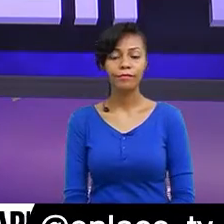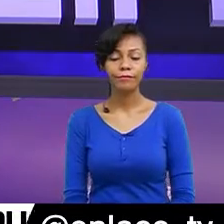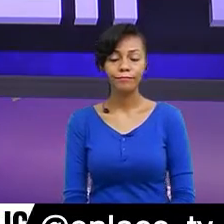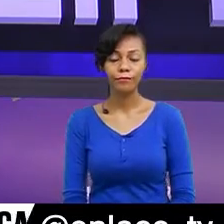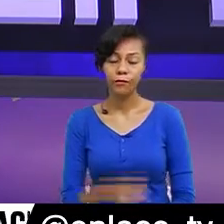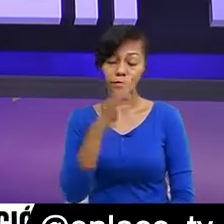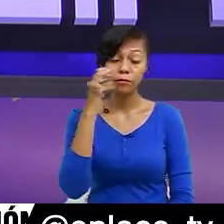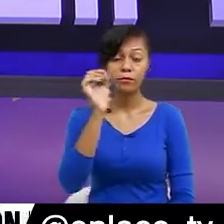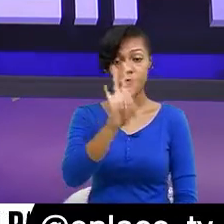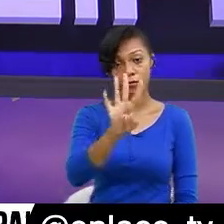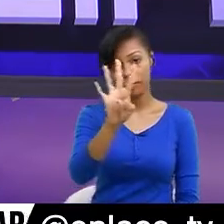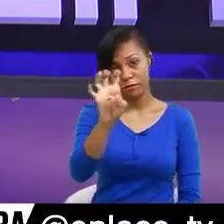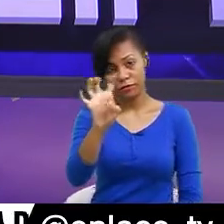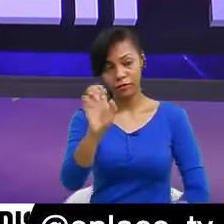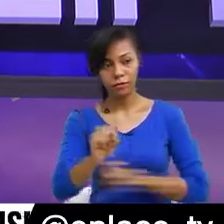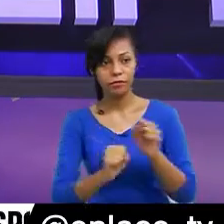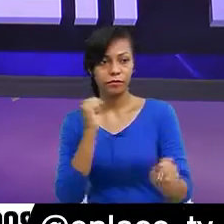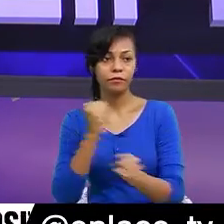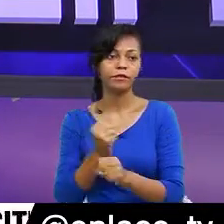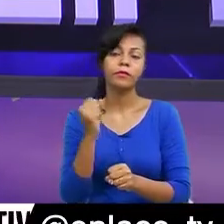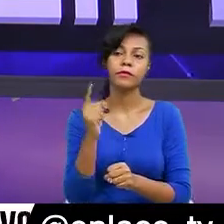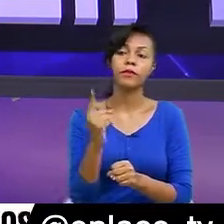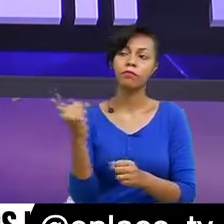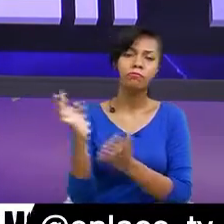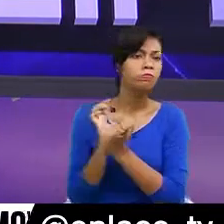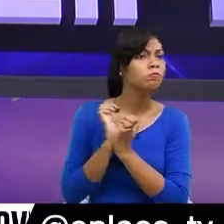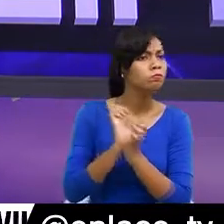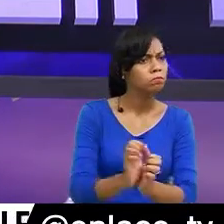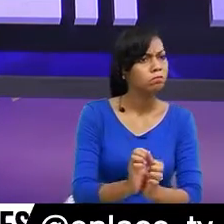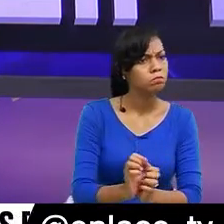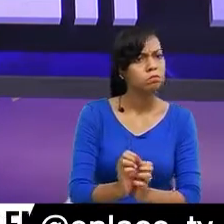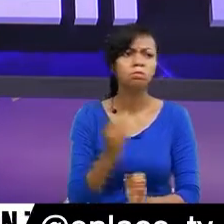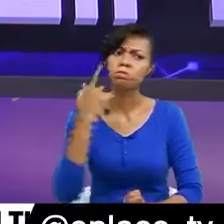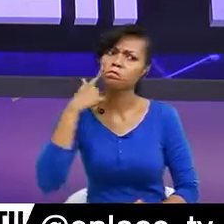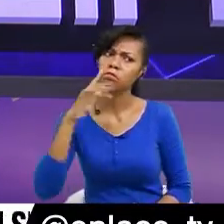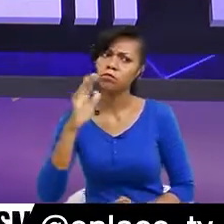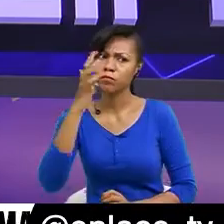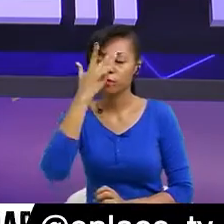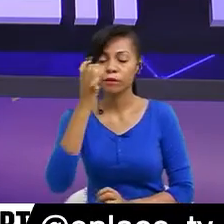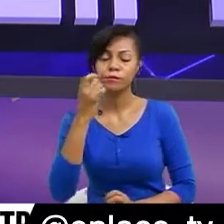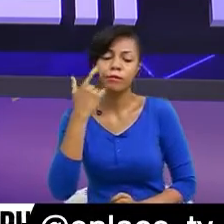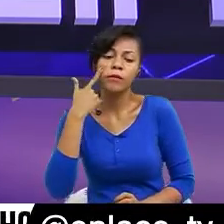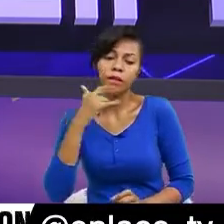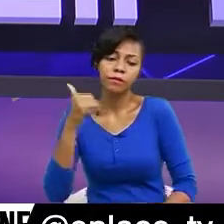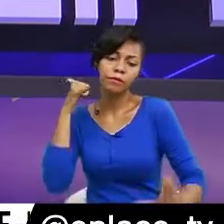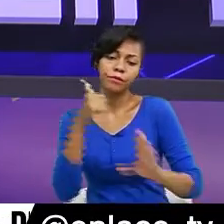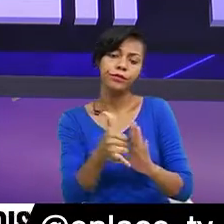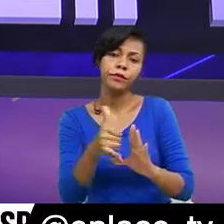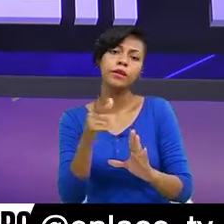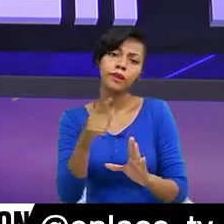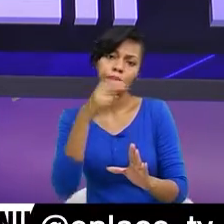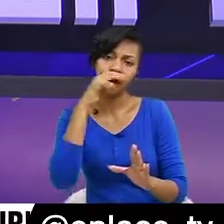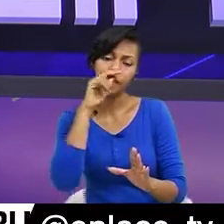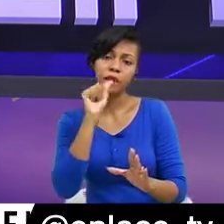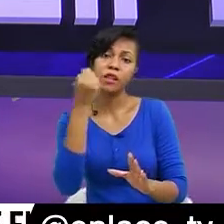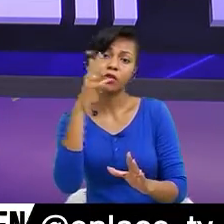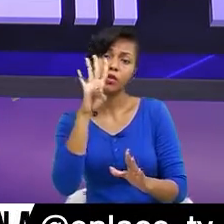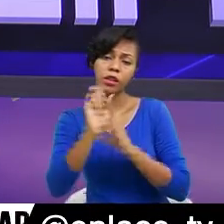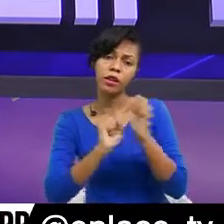fue capturado por las autoridades en las últimas horas, al parecer por abusar sexualmente de una menor de 14 años de